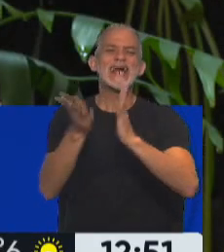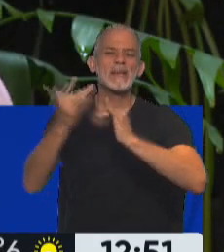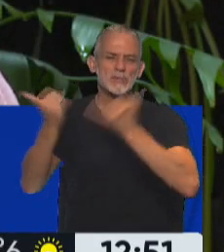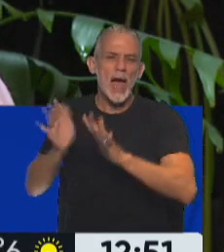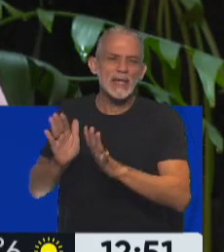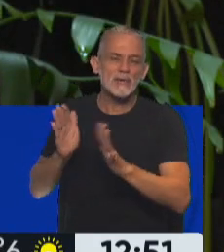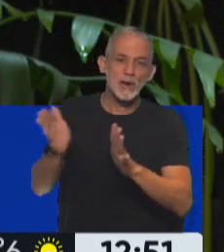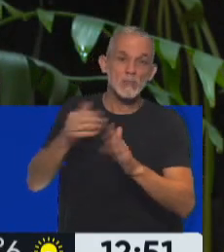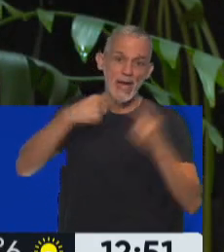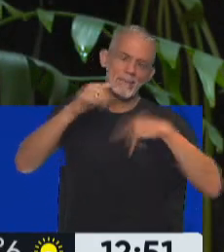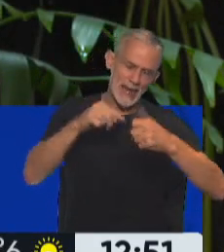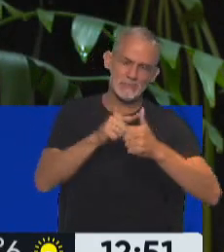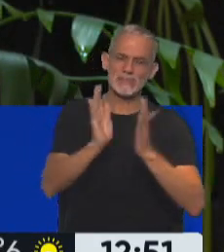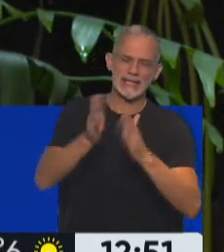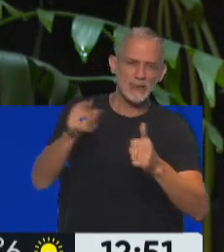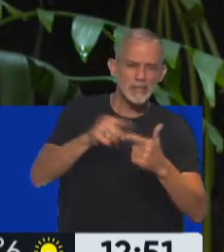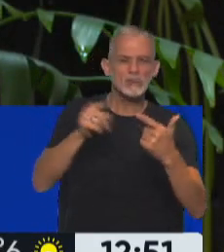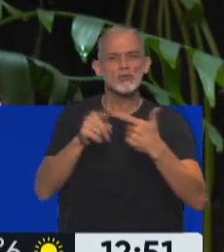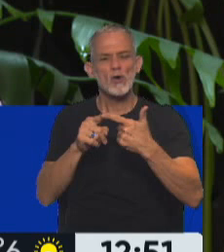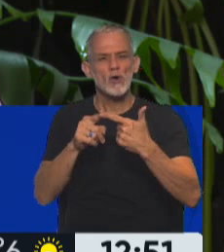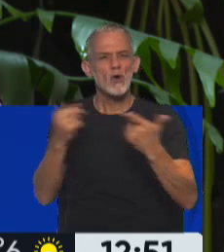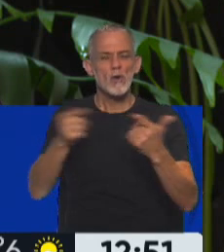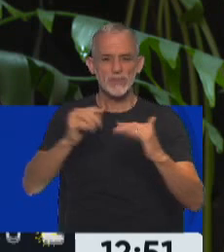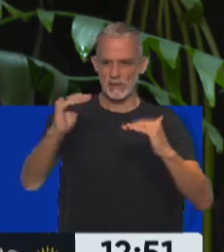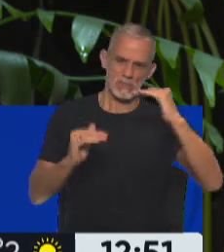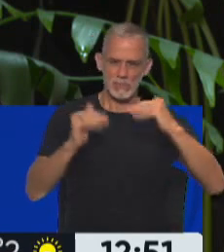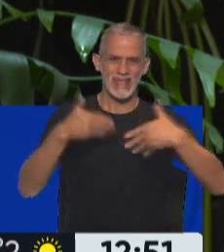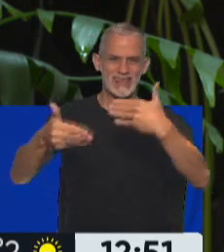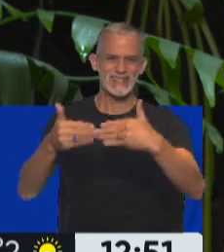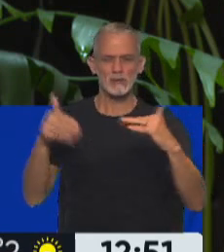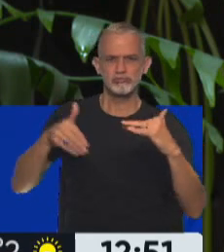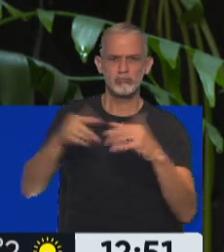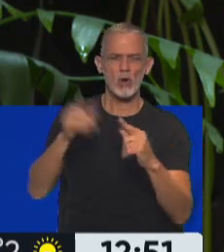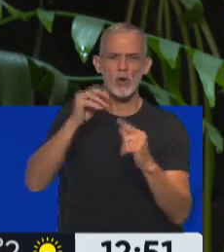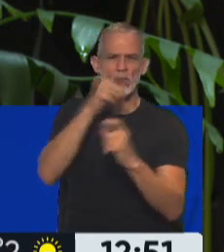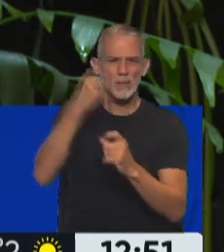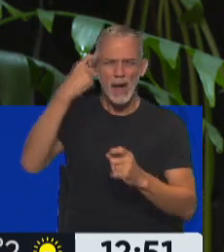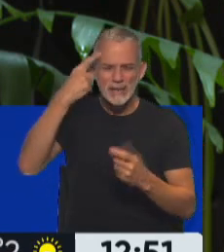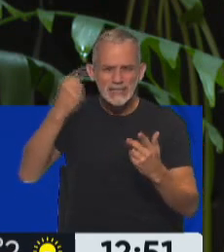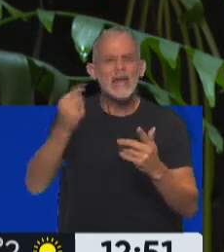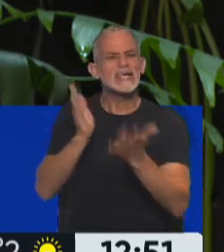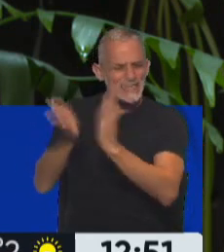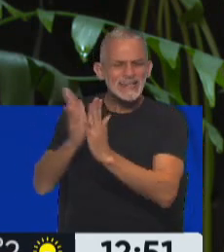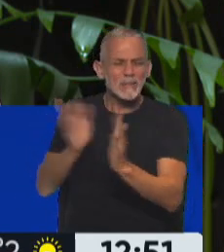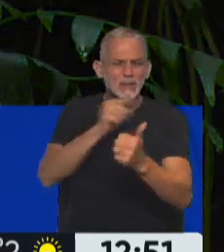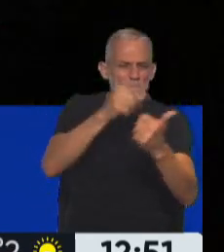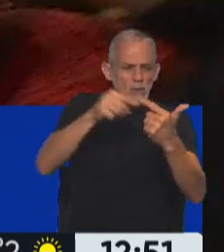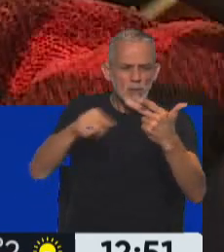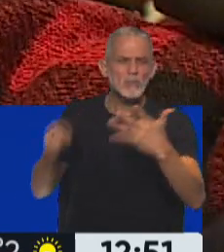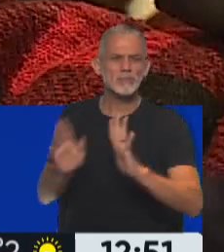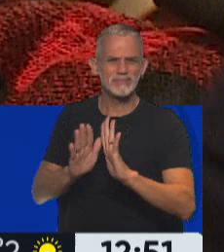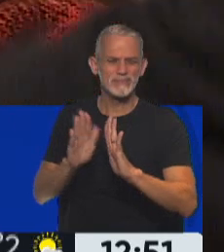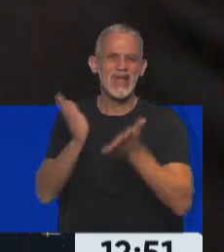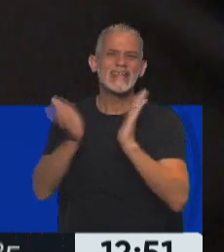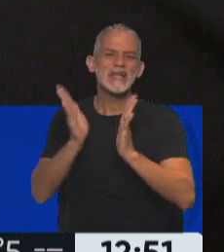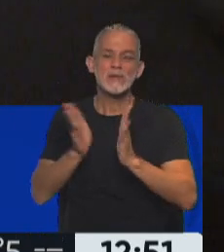se trata la epilepsia, se trata el desfasaje del desarrollo, los trastornos cognitivos, es decir, que se rehabilita,